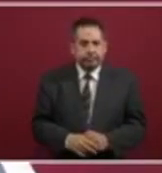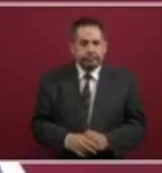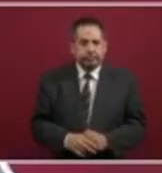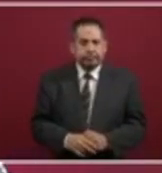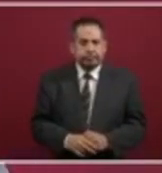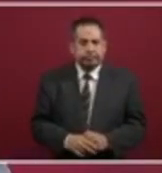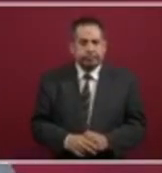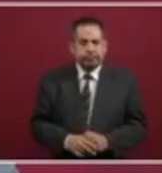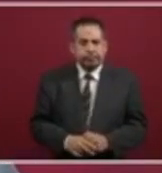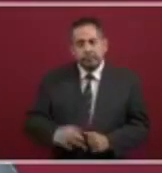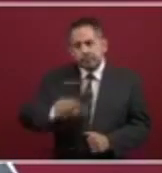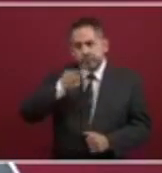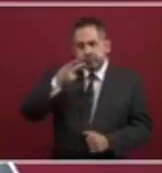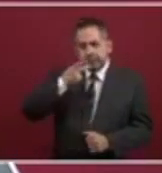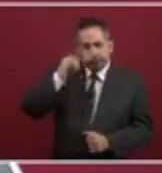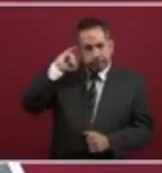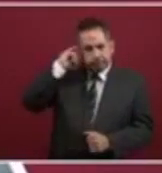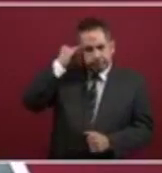Yosmagepe Bugtekich,